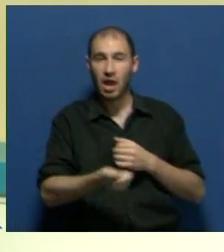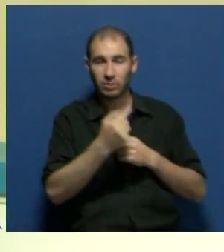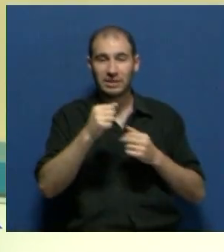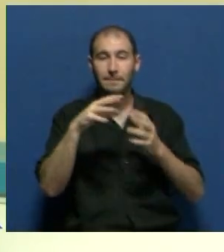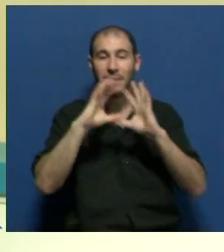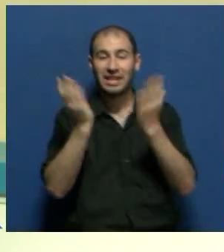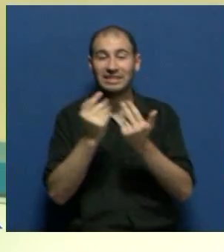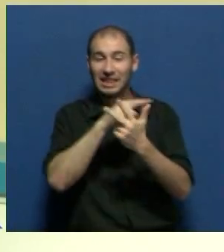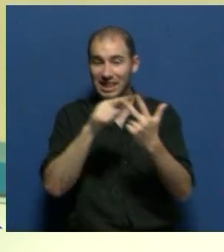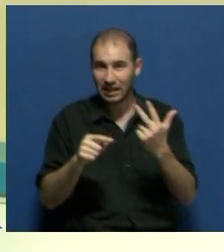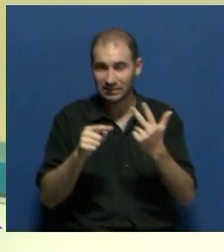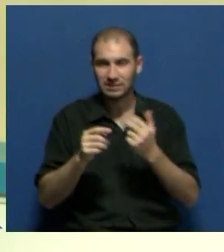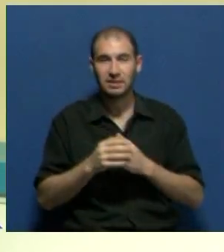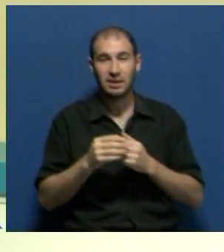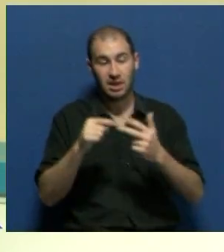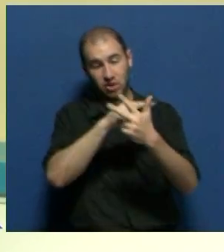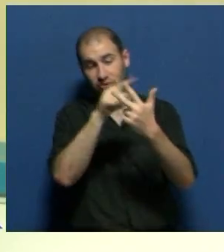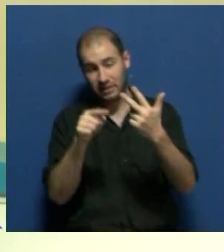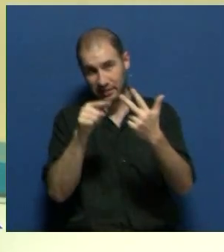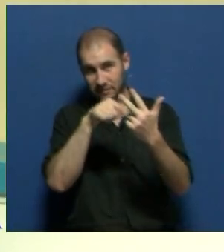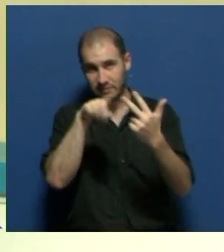3 planetas, y de esos 3,